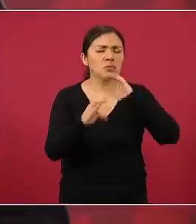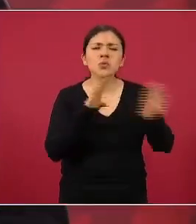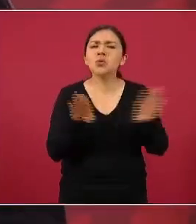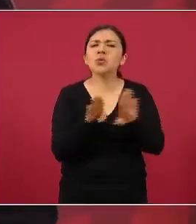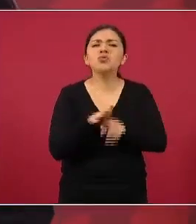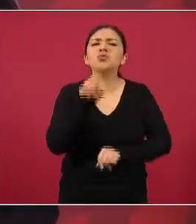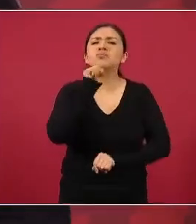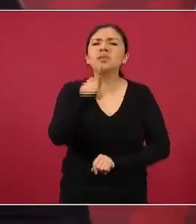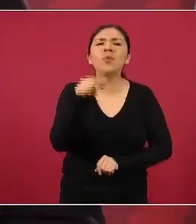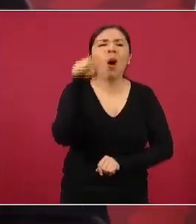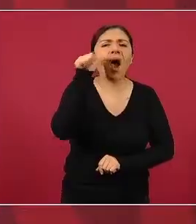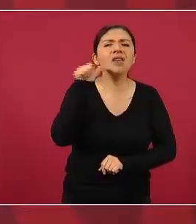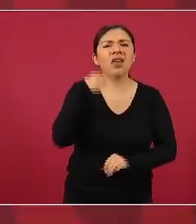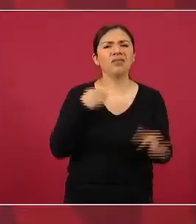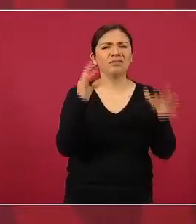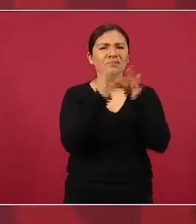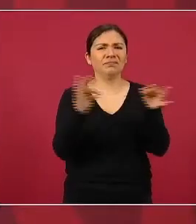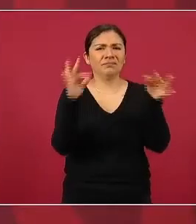como el comentario que hice ayer